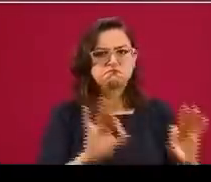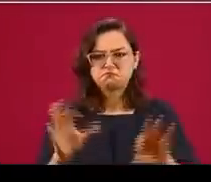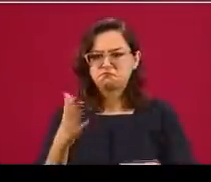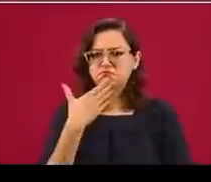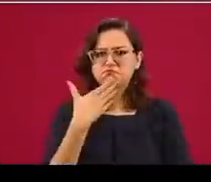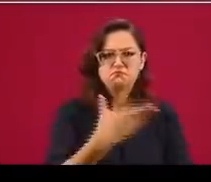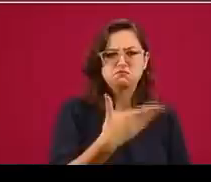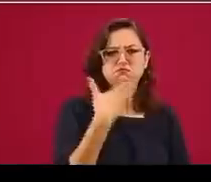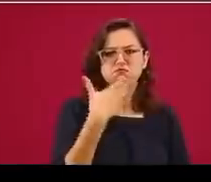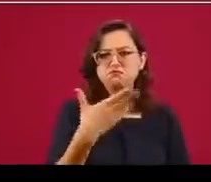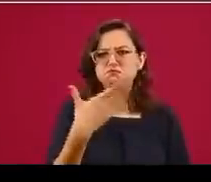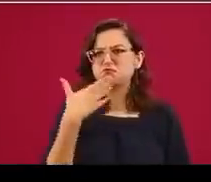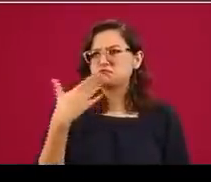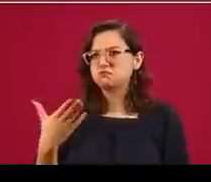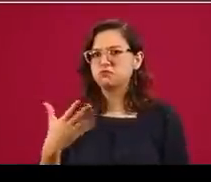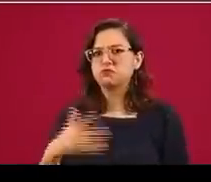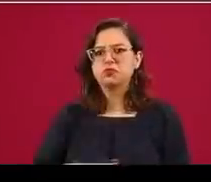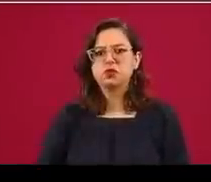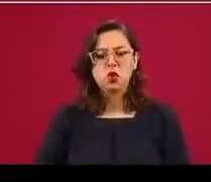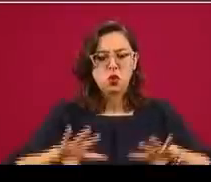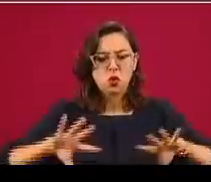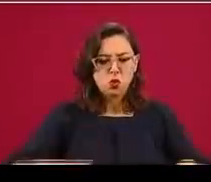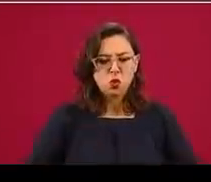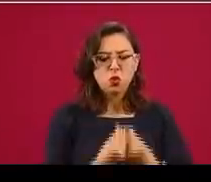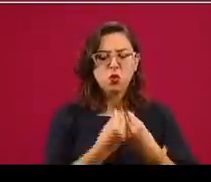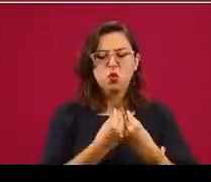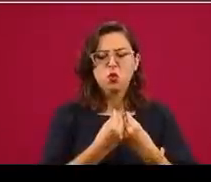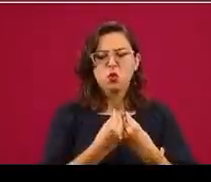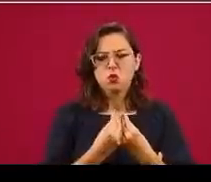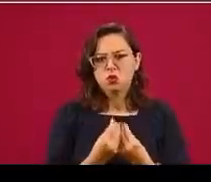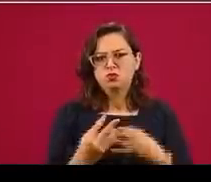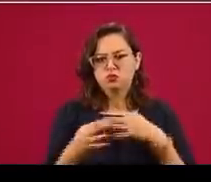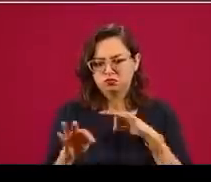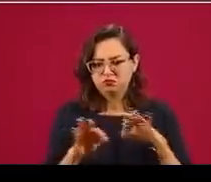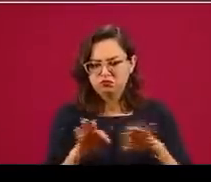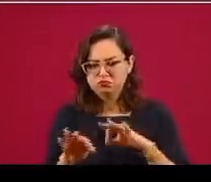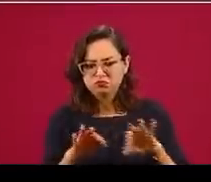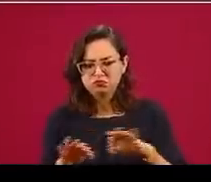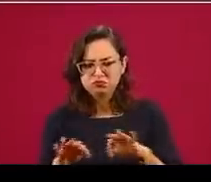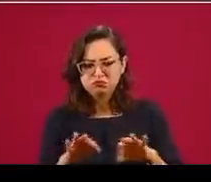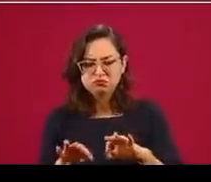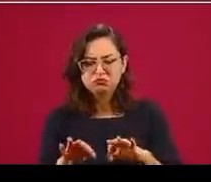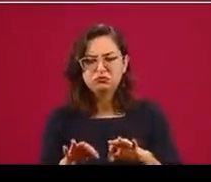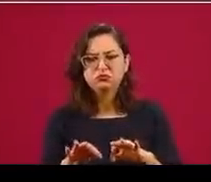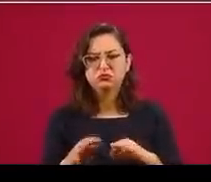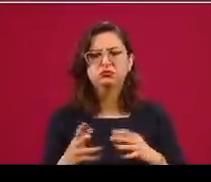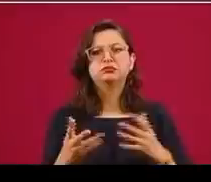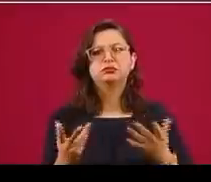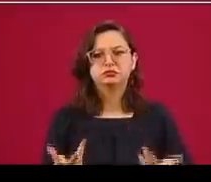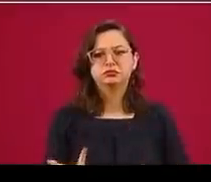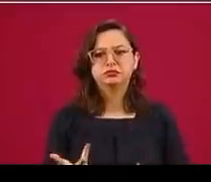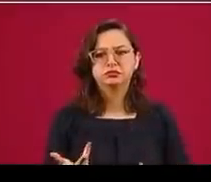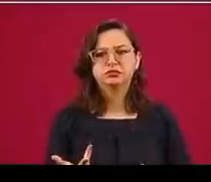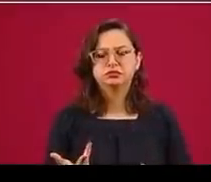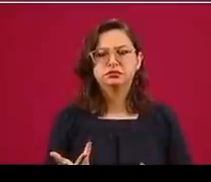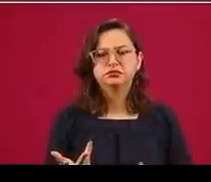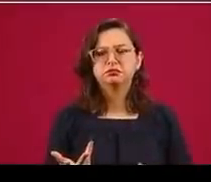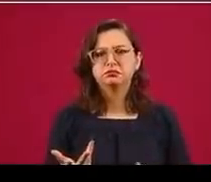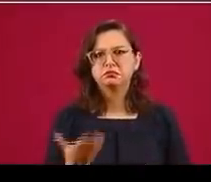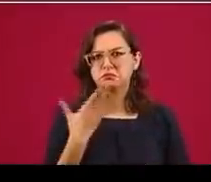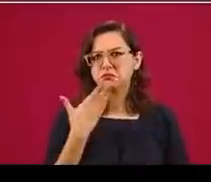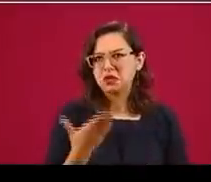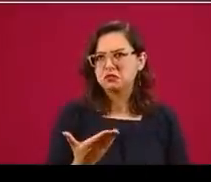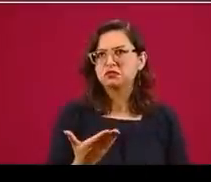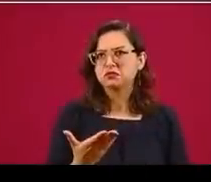de ese trabajo conjunto, pues es el que están enviando